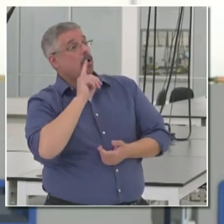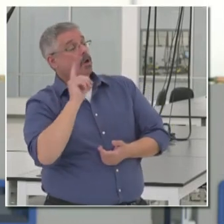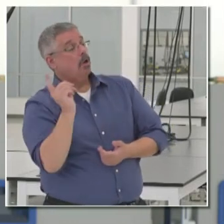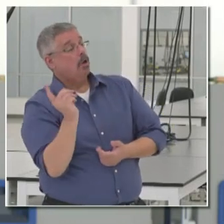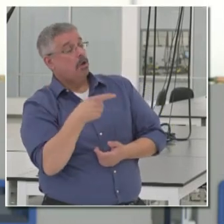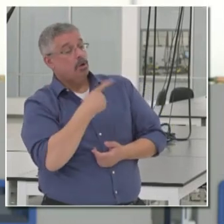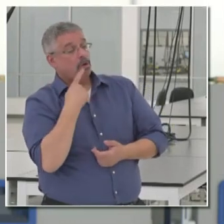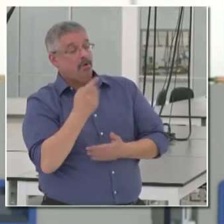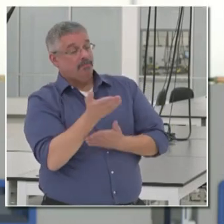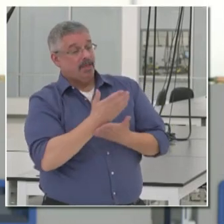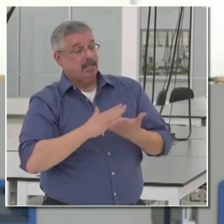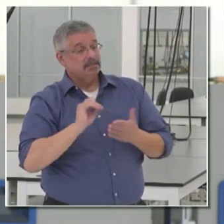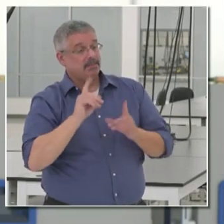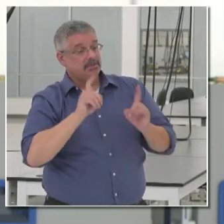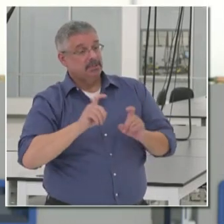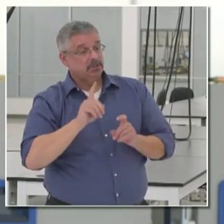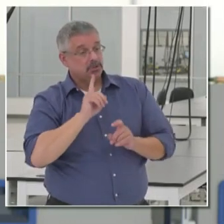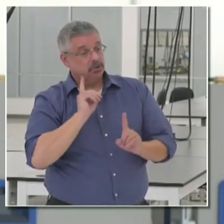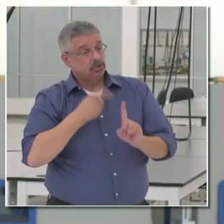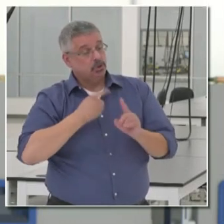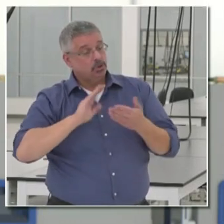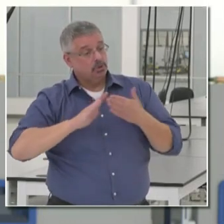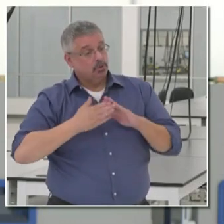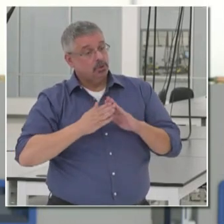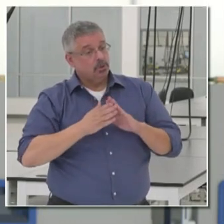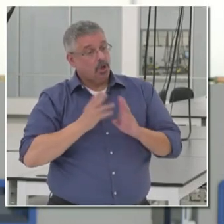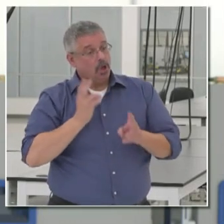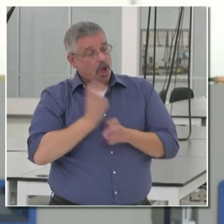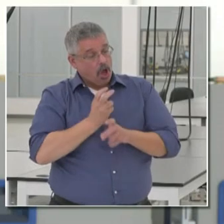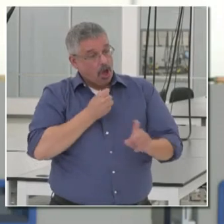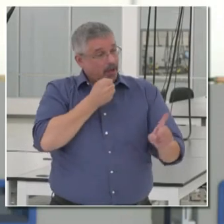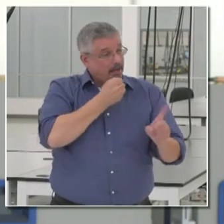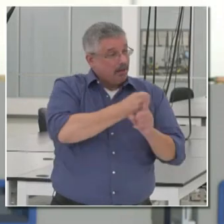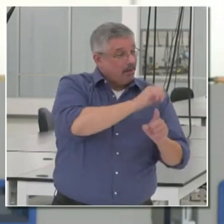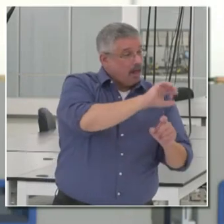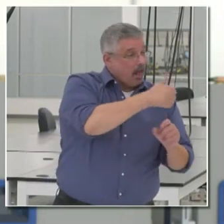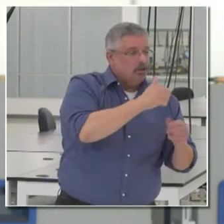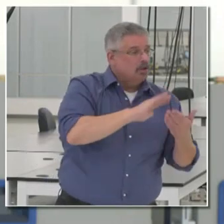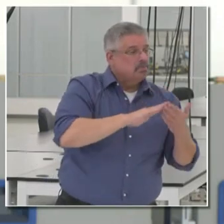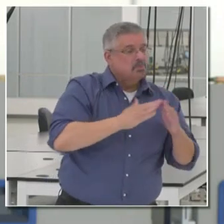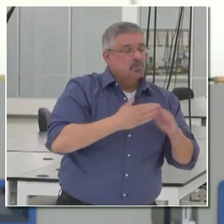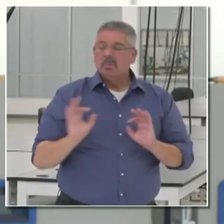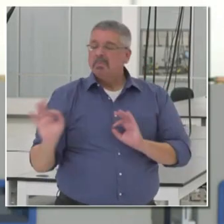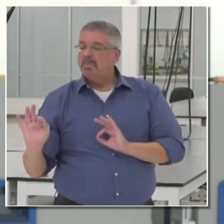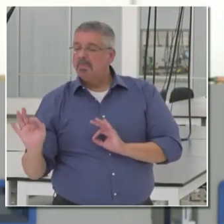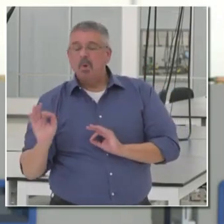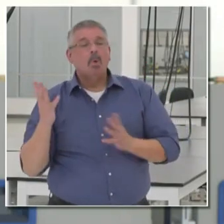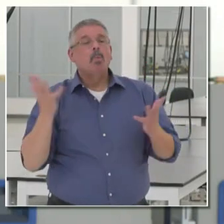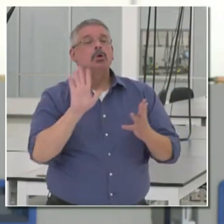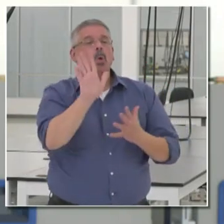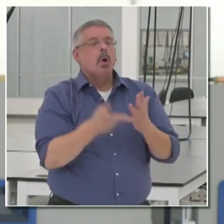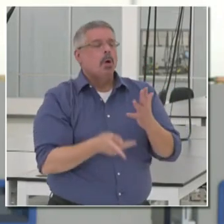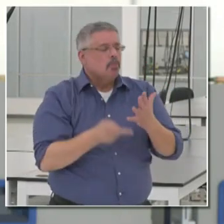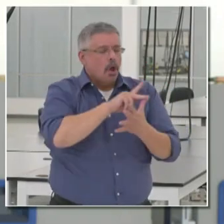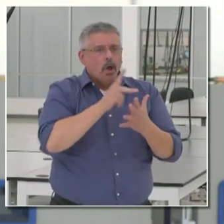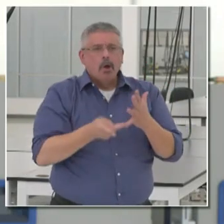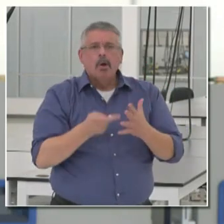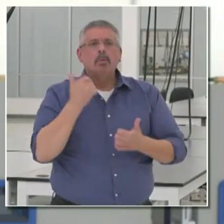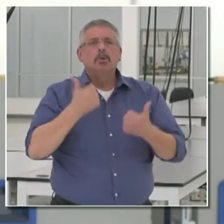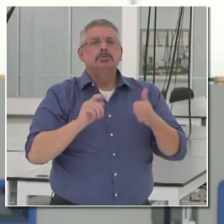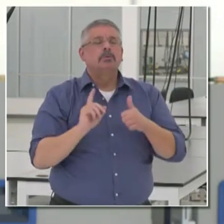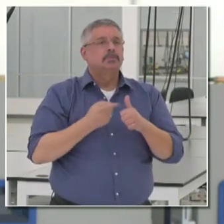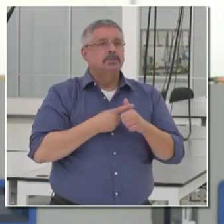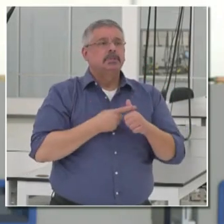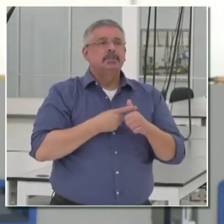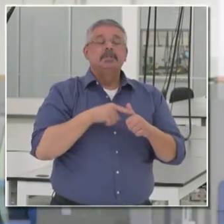esta base ha fallado para aumentar las pruebas algunas comunidades se ven más afectadas que otras cuál es el plan para